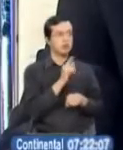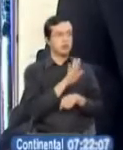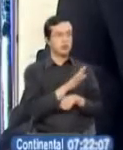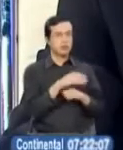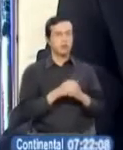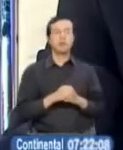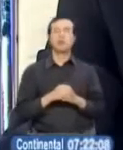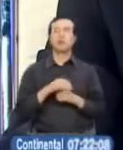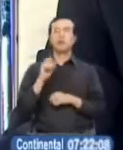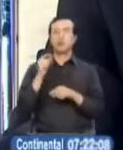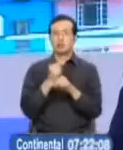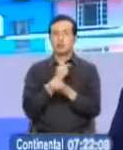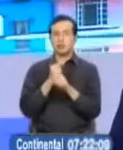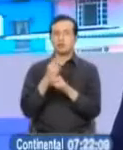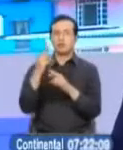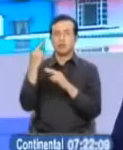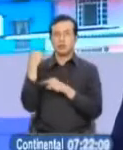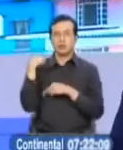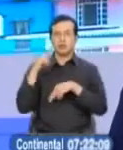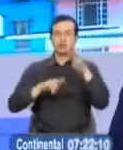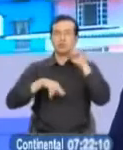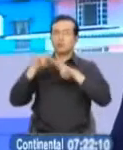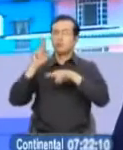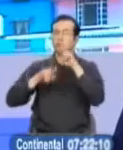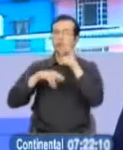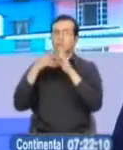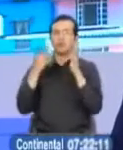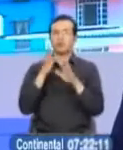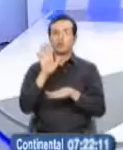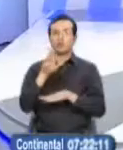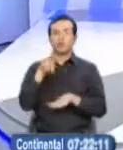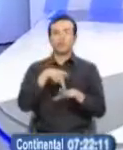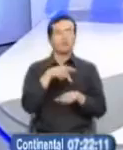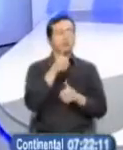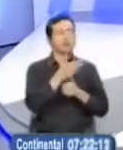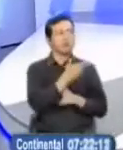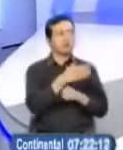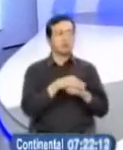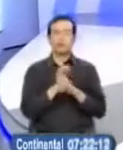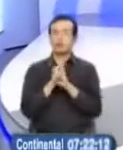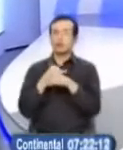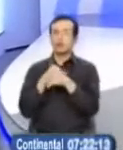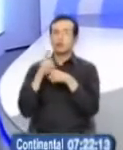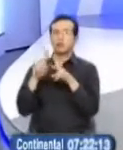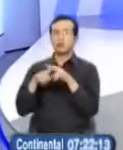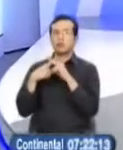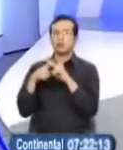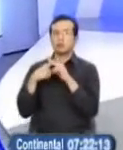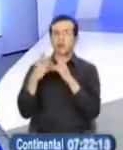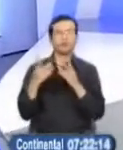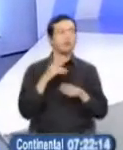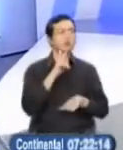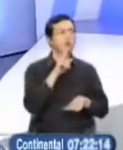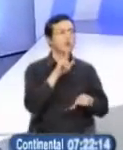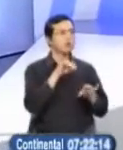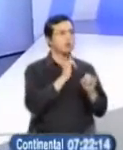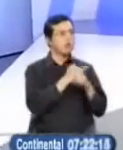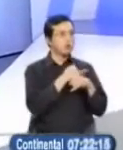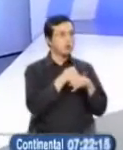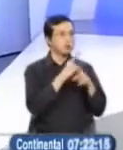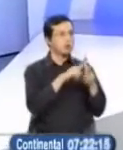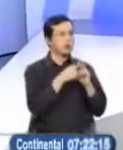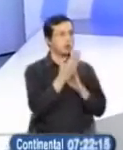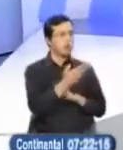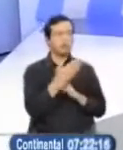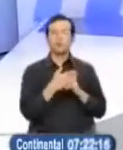consorcios? En calidad de gerente responsable de la construcción. ¿Cuál es la profesión que tiene Jorge Vivar? Yo soy ingeniero mecánico. Usted es ingeniero mecánico. ¿Y